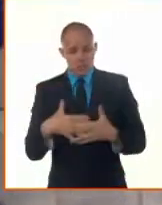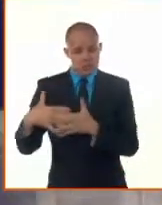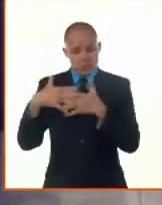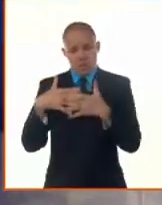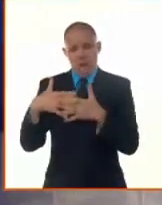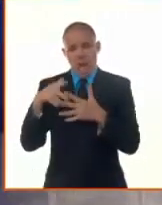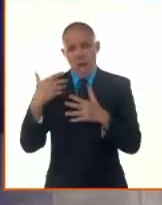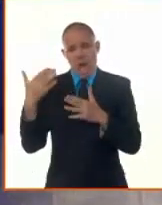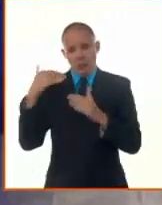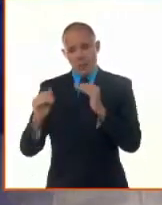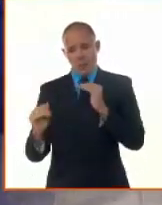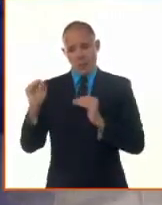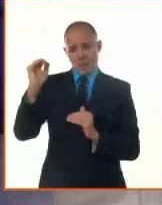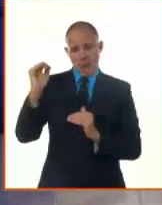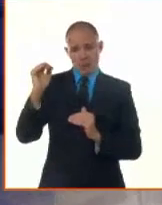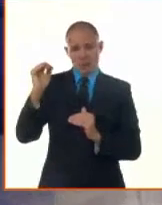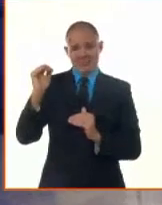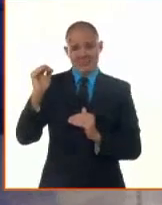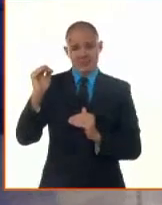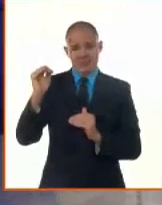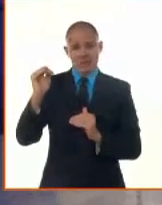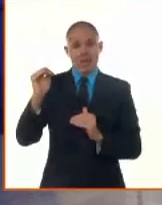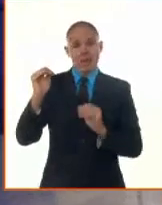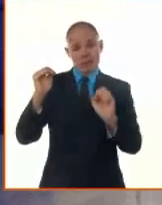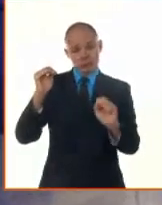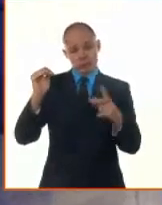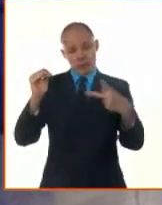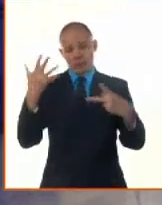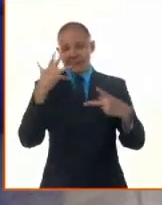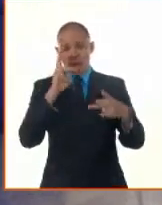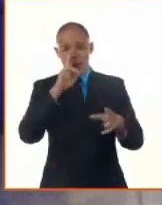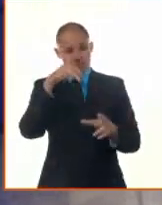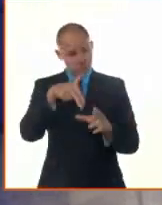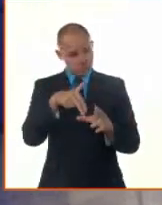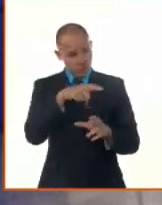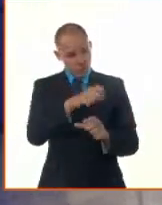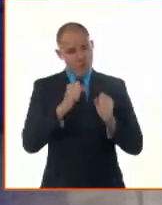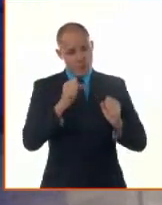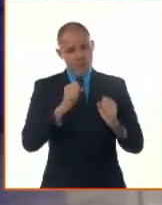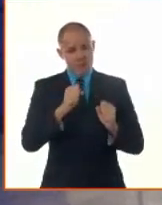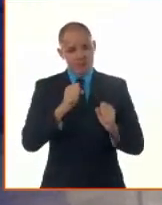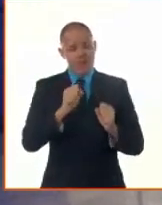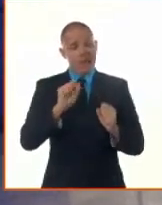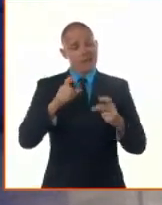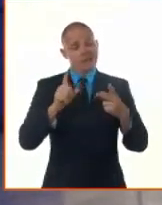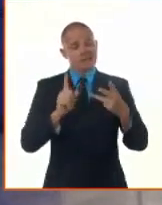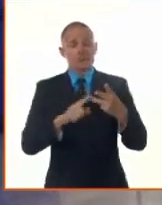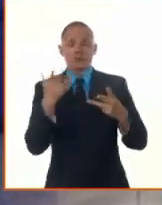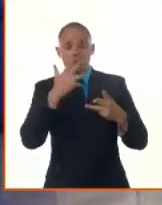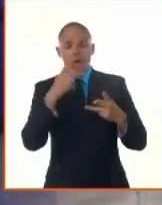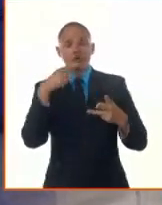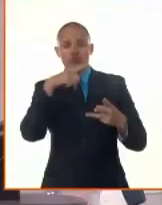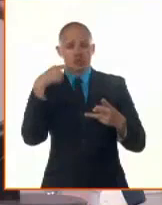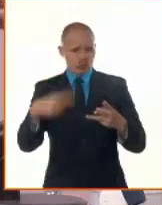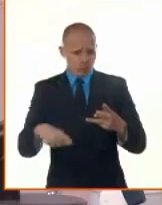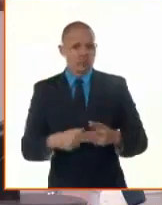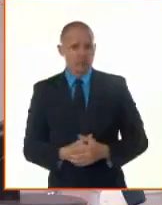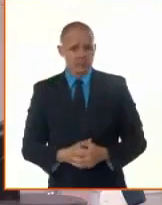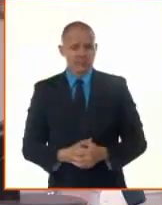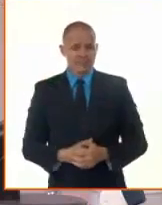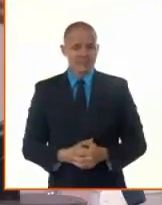el primer lugar pero en la OPEP más Plus Arabia Saudita junto a Rusia se sacude el mundo y todo el mundo quiere